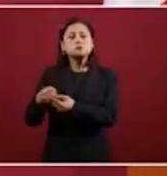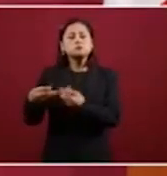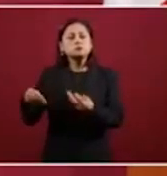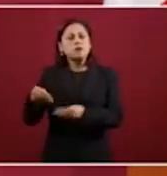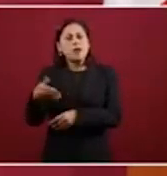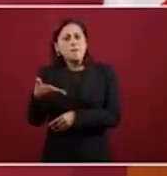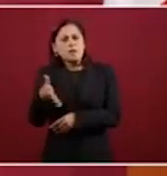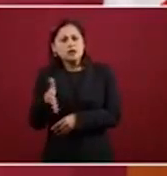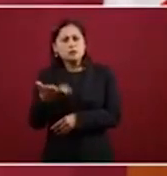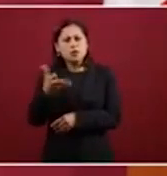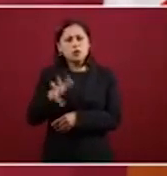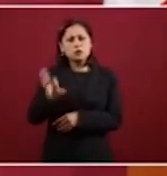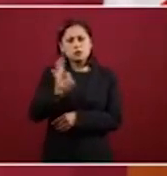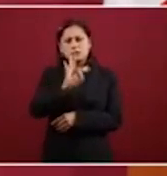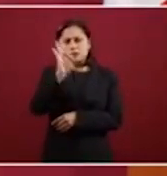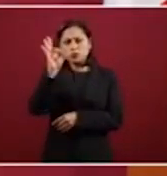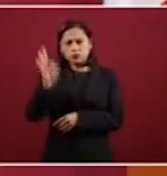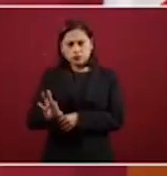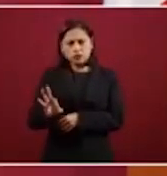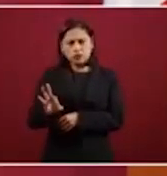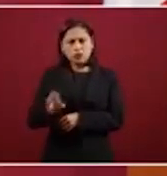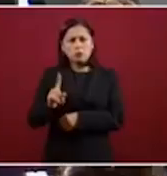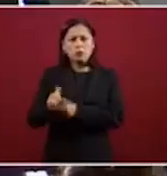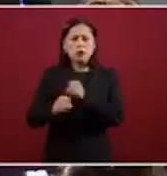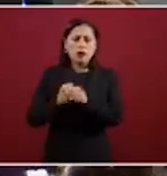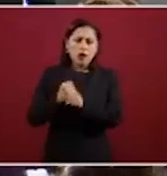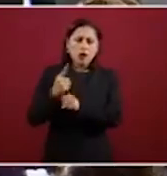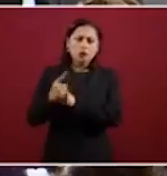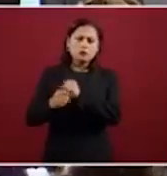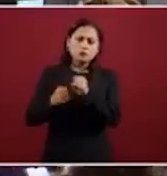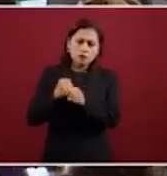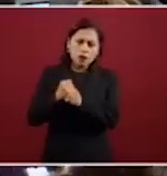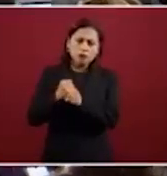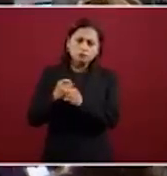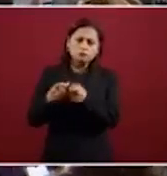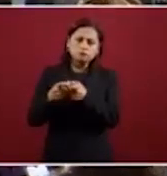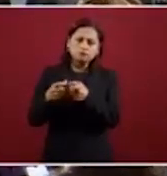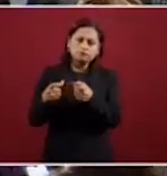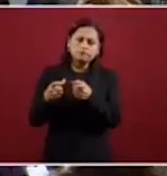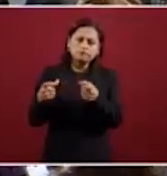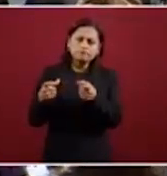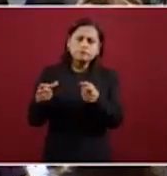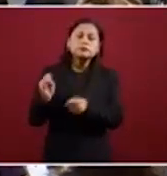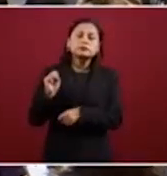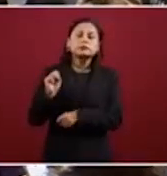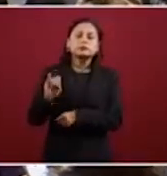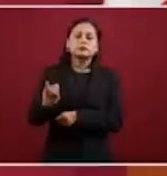del 10% anual por eso